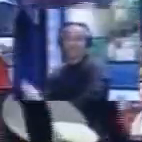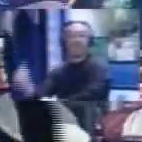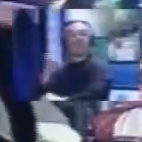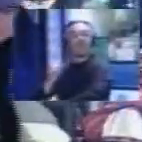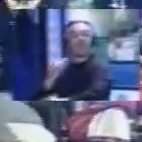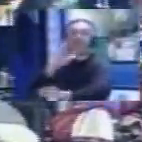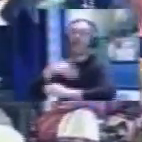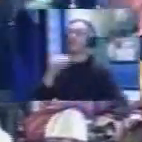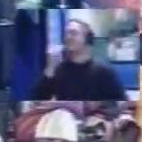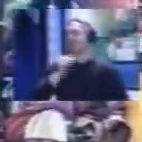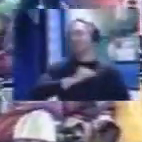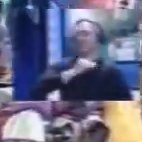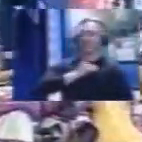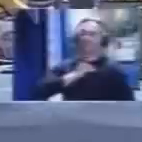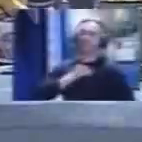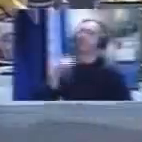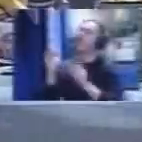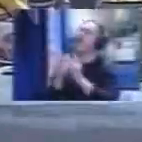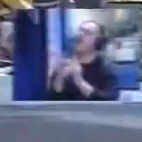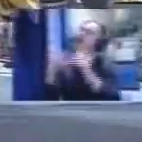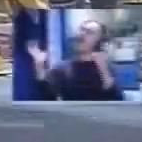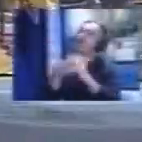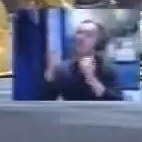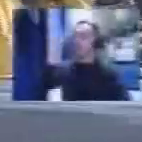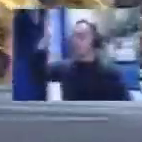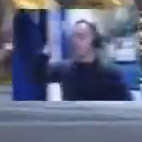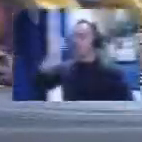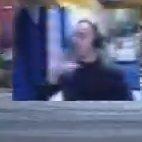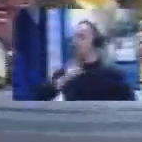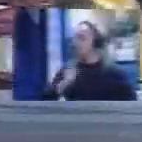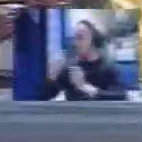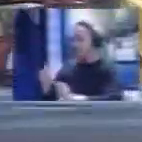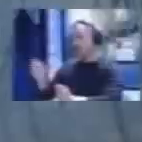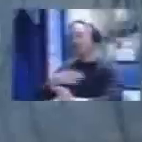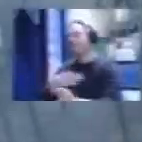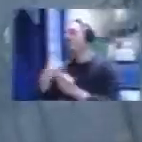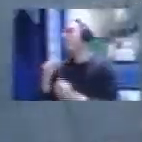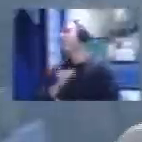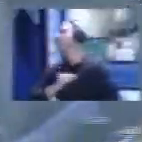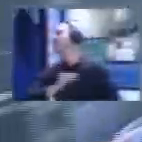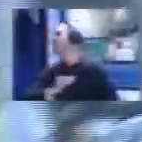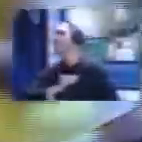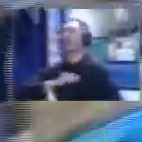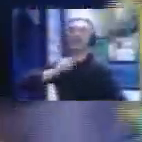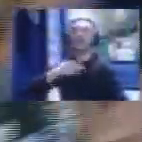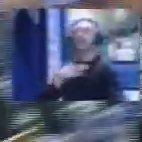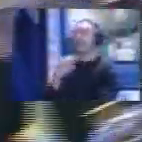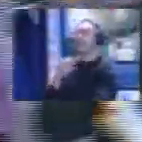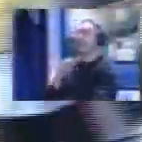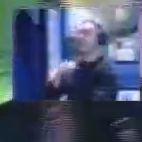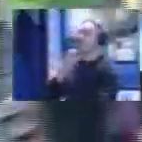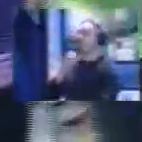y con mucha ilusión, les regalo este premio, pero de consolación. Pero a cambio de esto nos tiene que hacer un